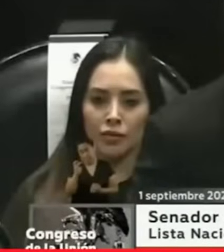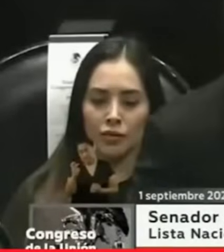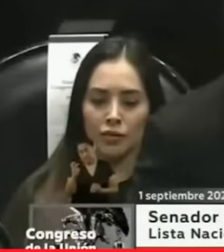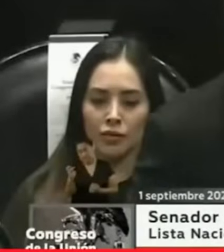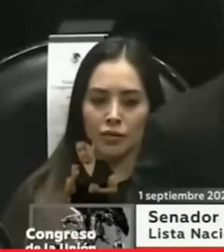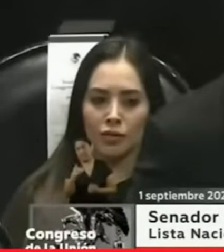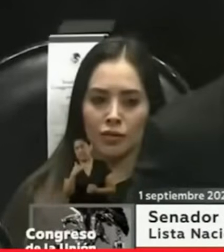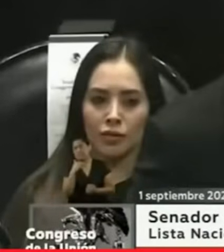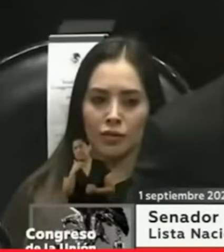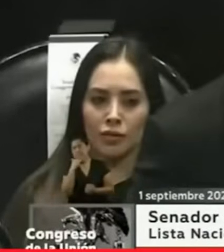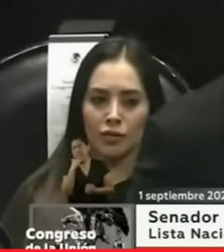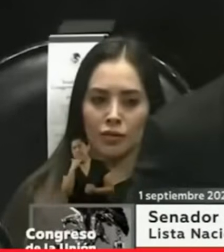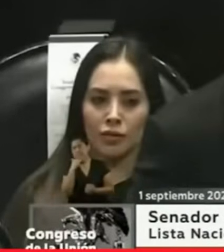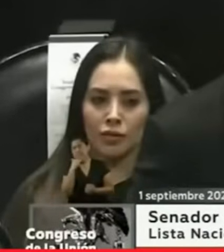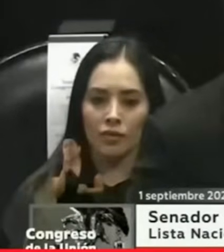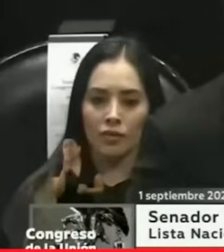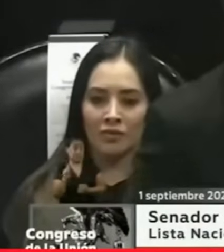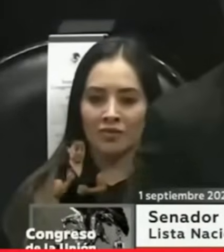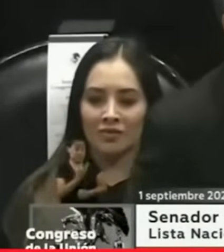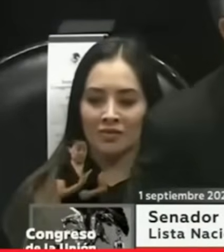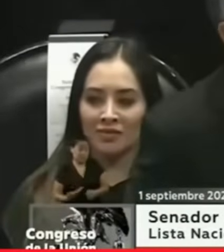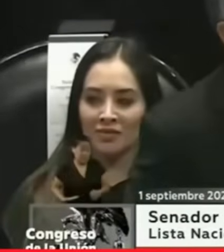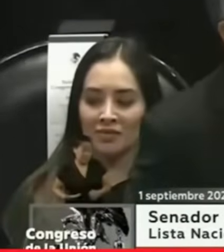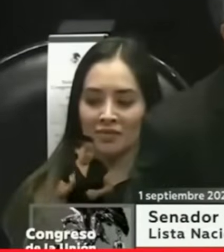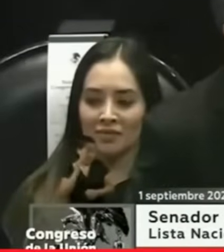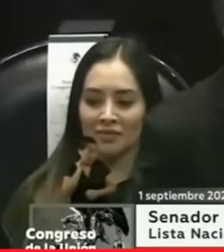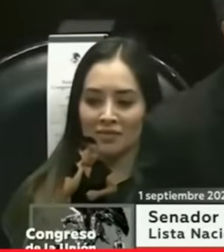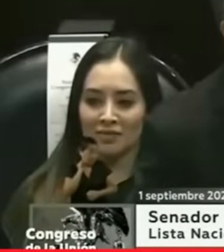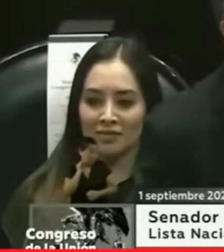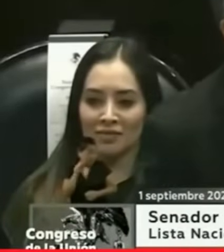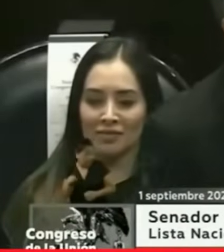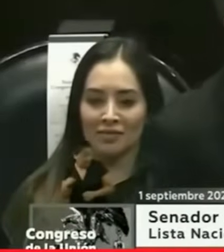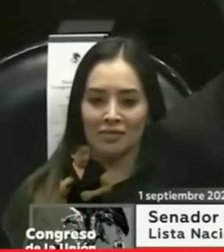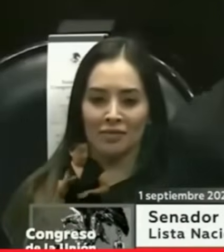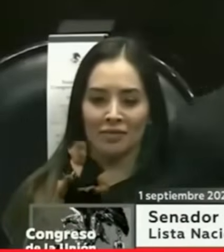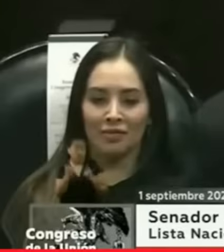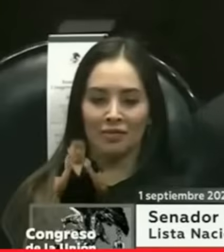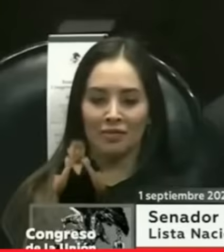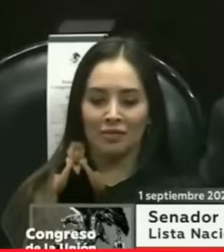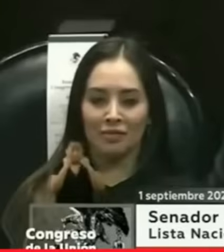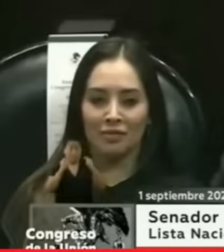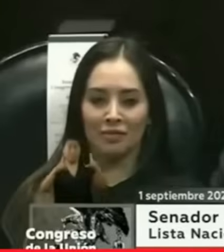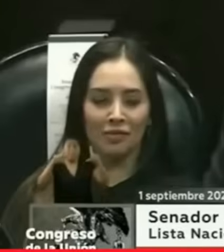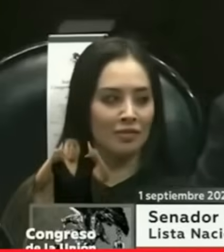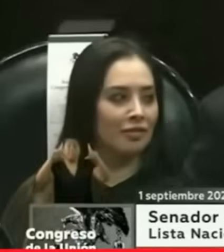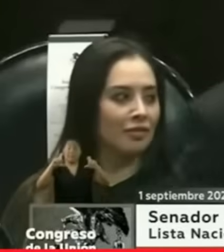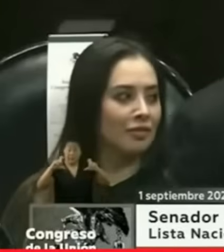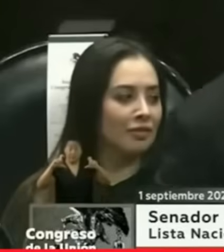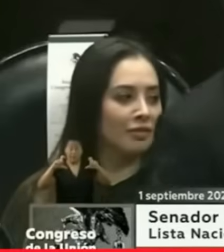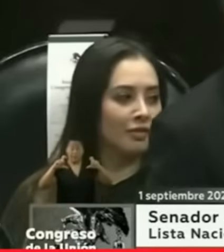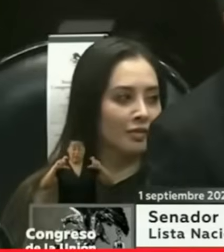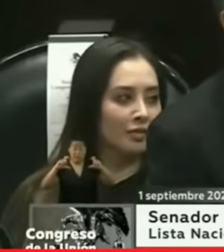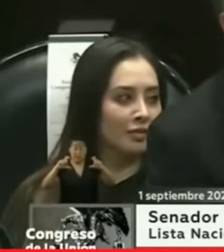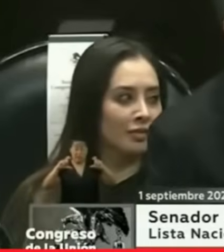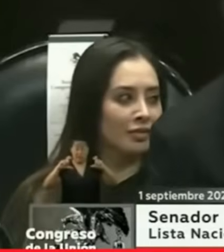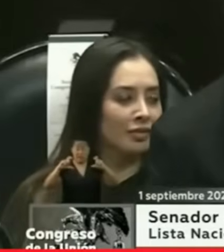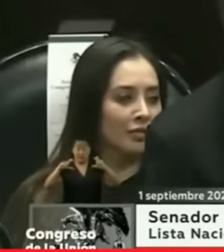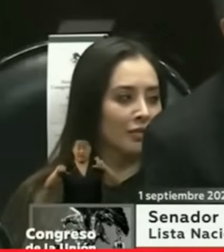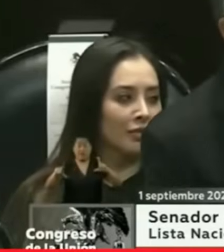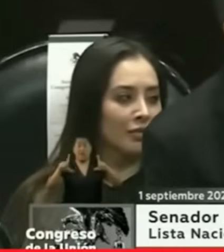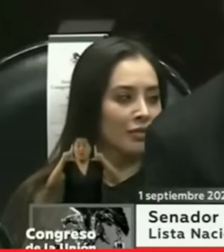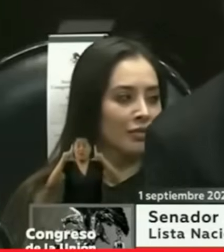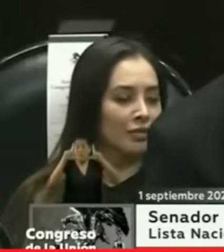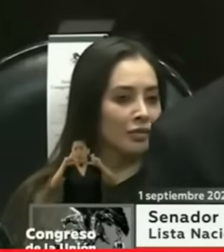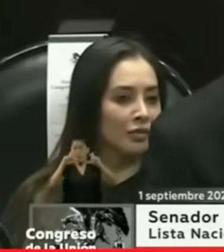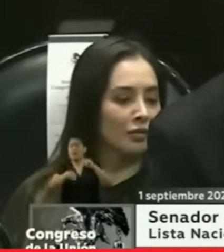ponerse del lado de Estados Unidos. Yo no sé quién lo malaconsejó en Washington, porque se dan